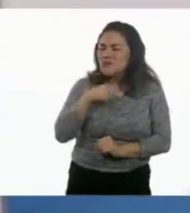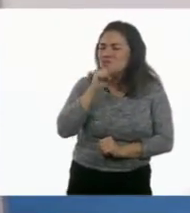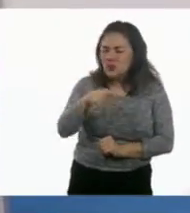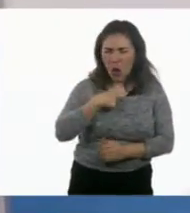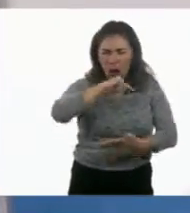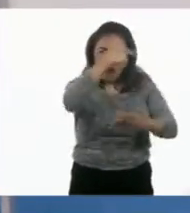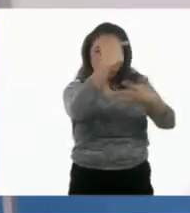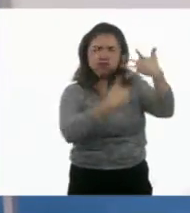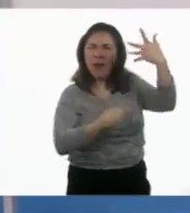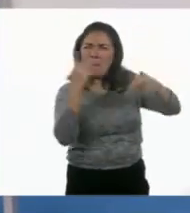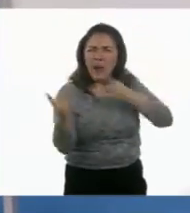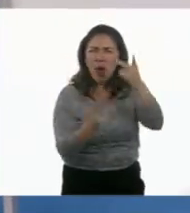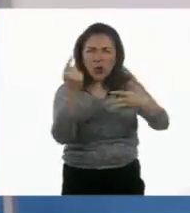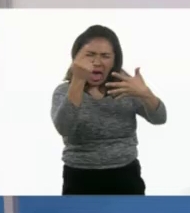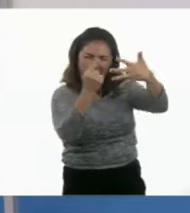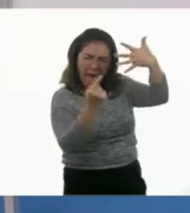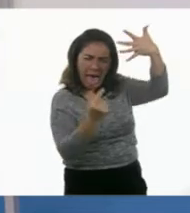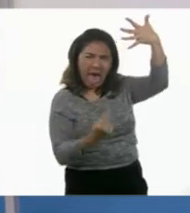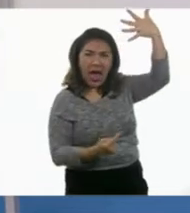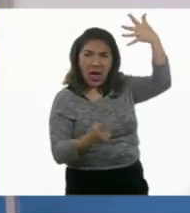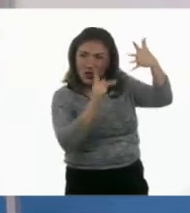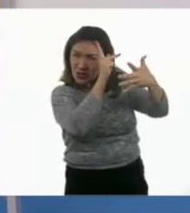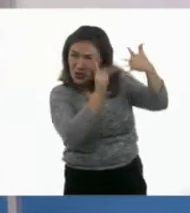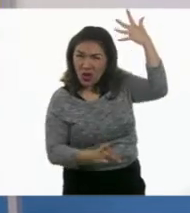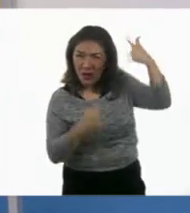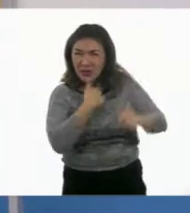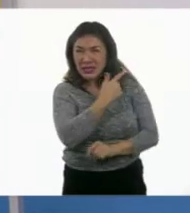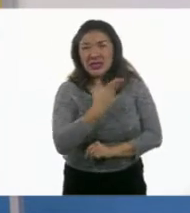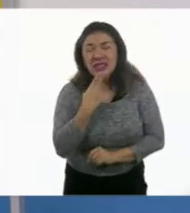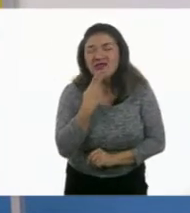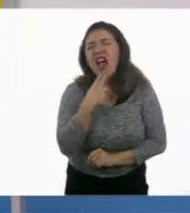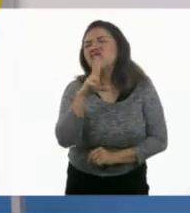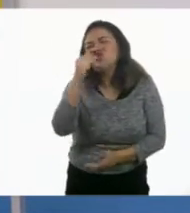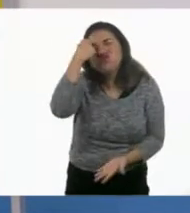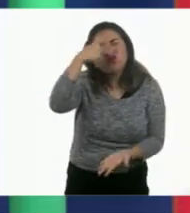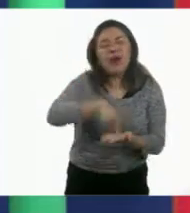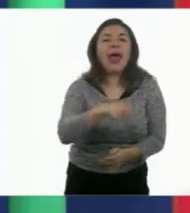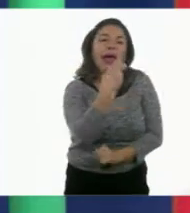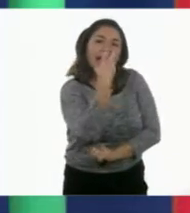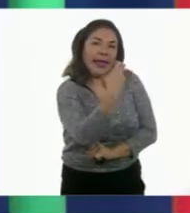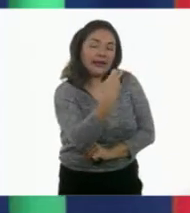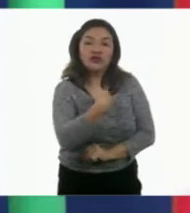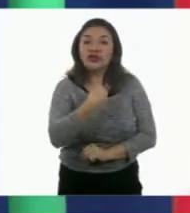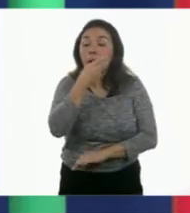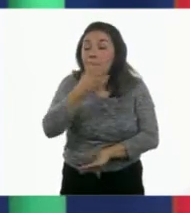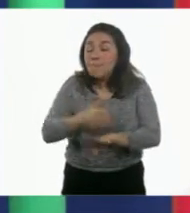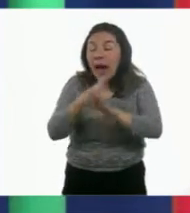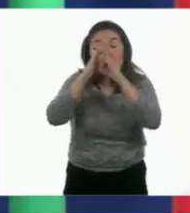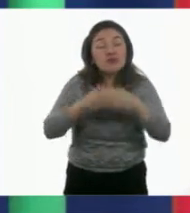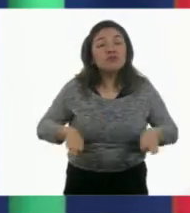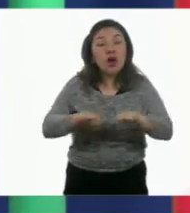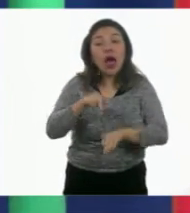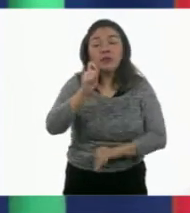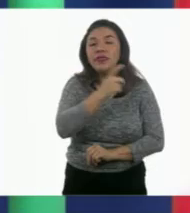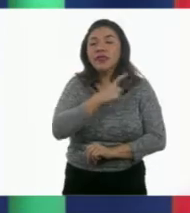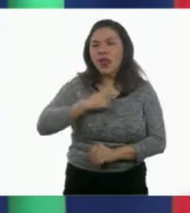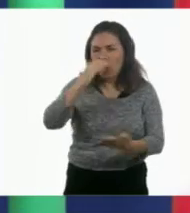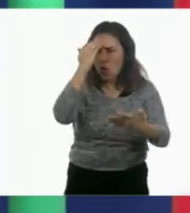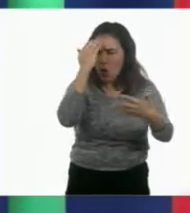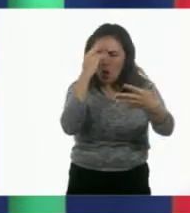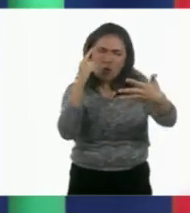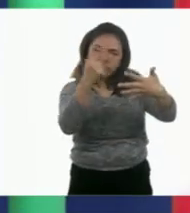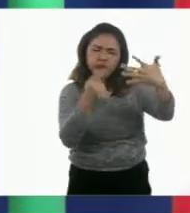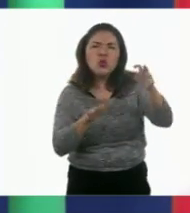lista larguísima de preguntas y creo que no todas me van a servir. Exactamente. Lo más importante es reconocer cuál